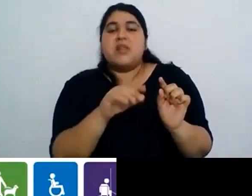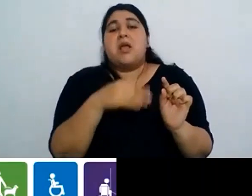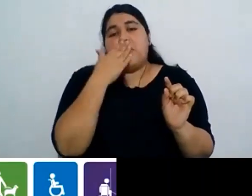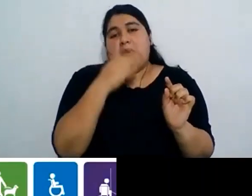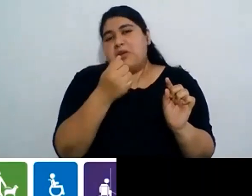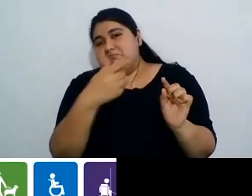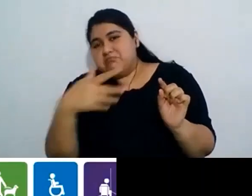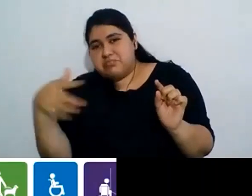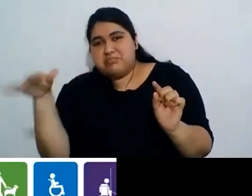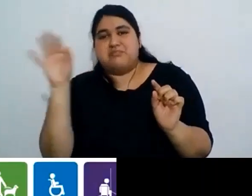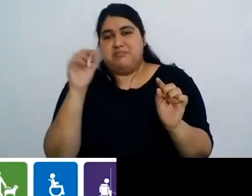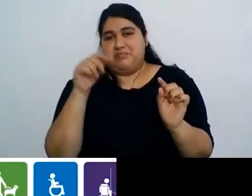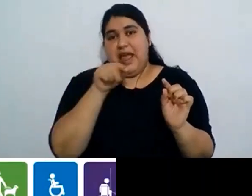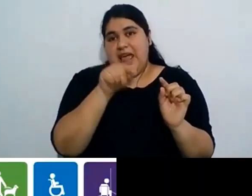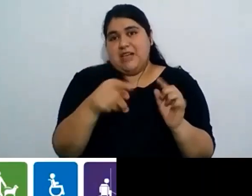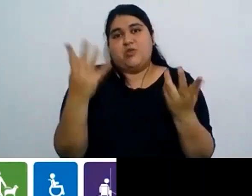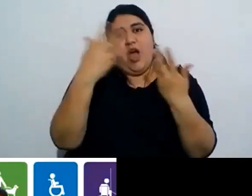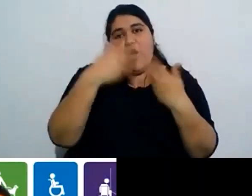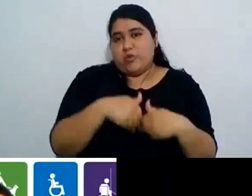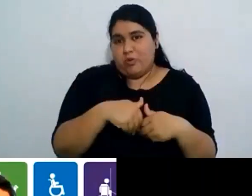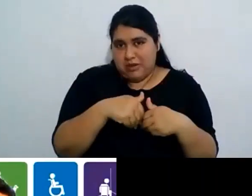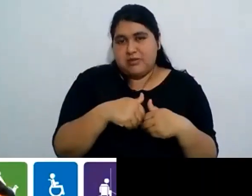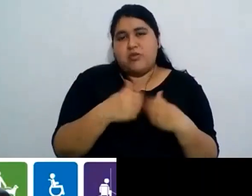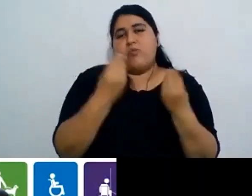esto también es automático muchas veces.